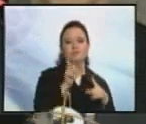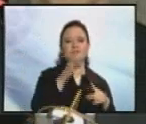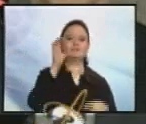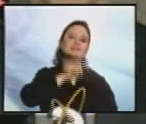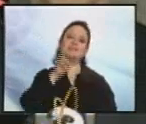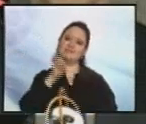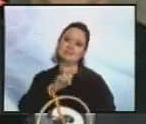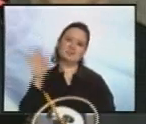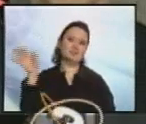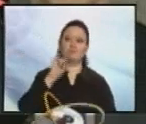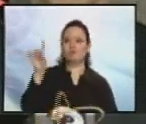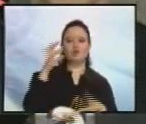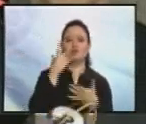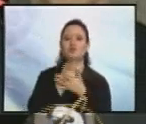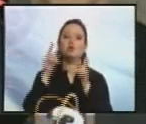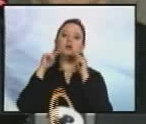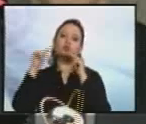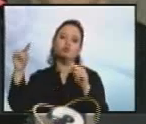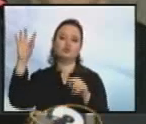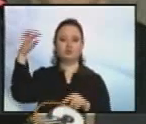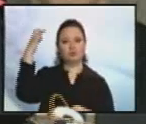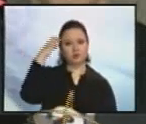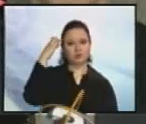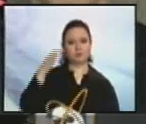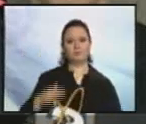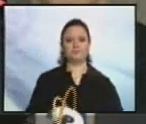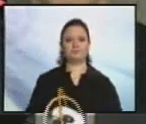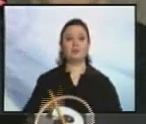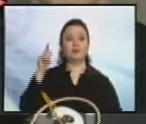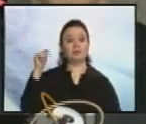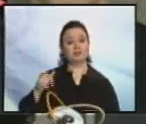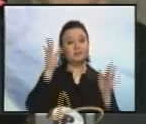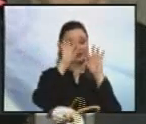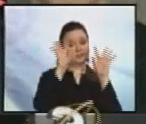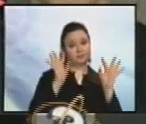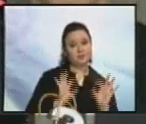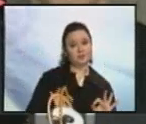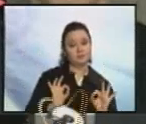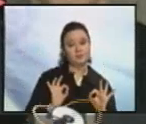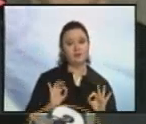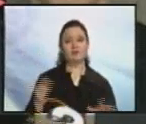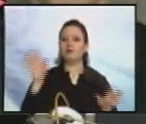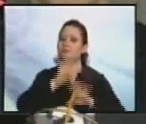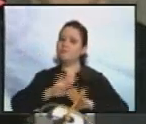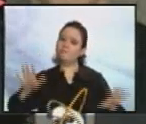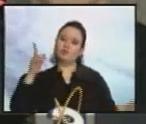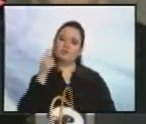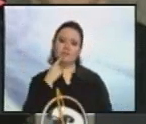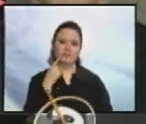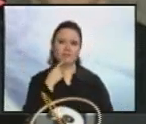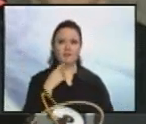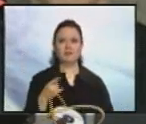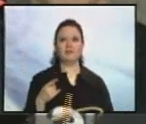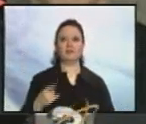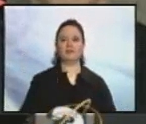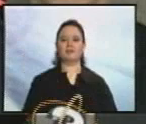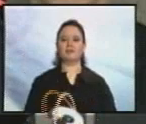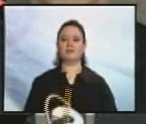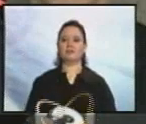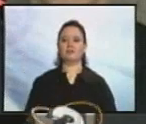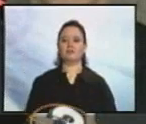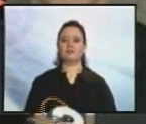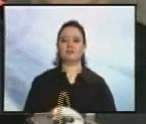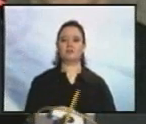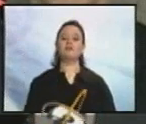medicinas. En estas circunstancias, lo que ya dije, lo que